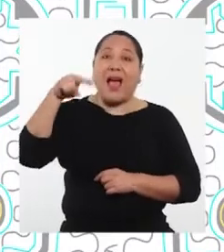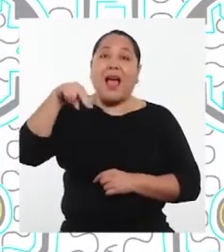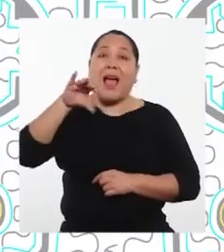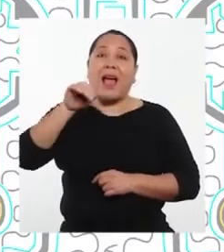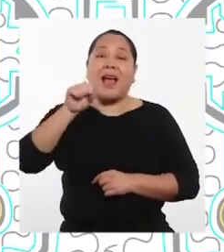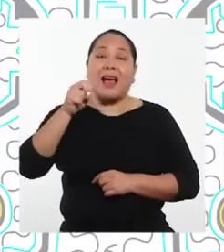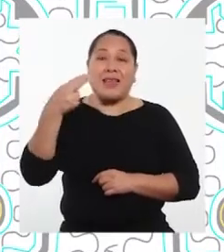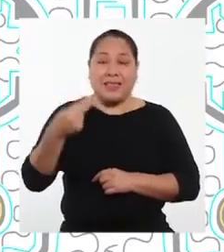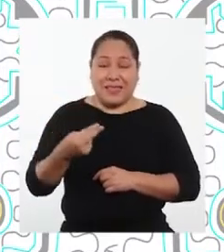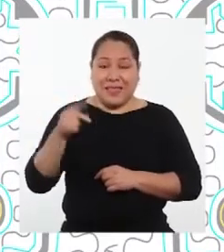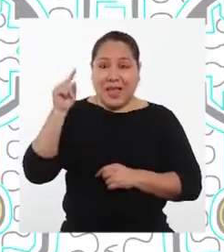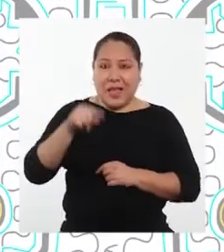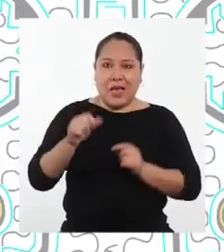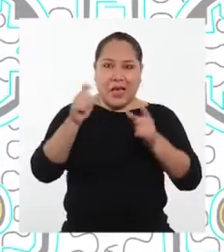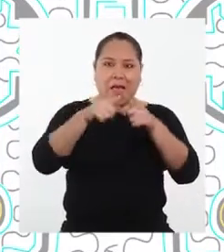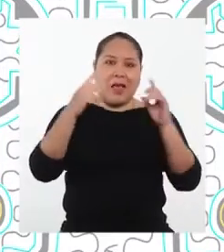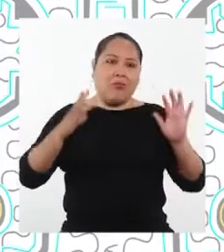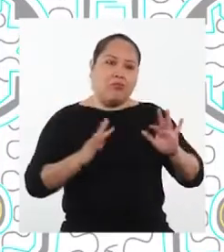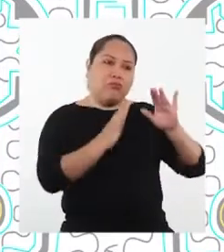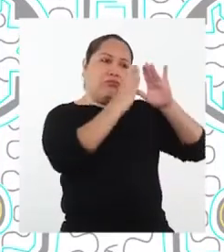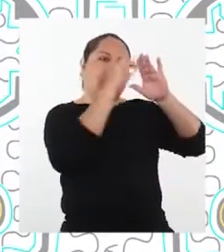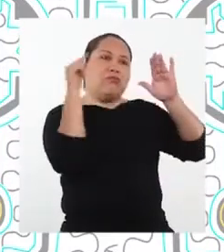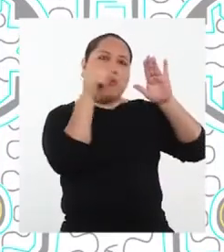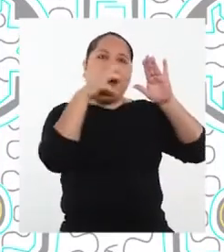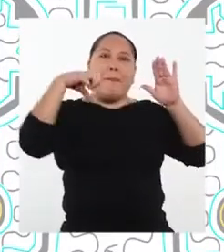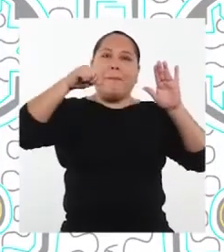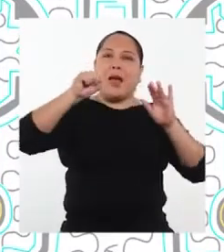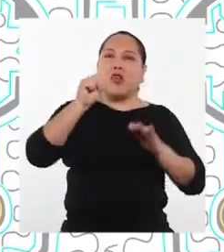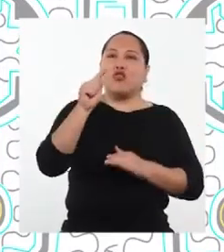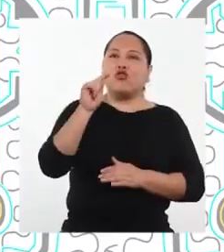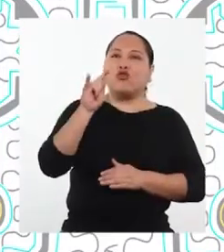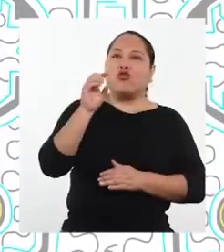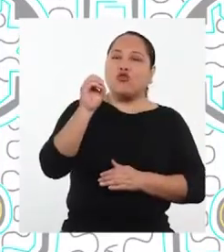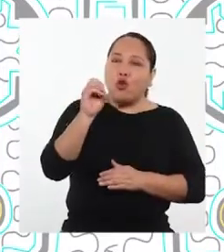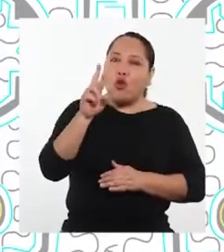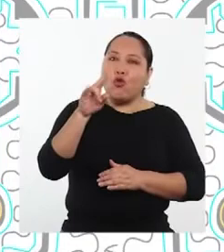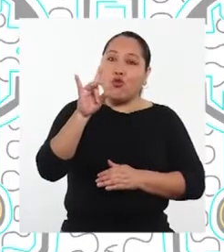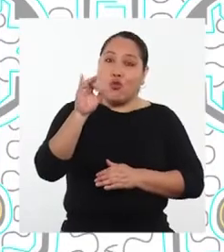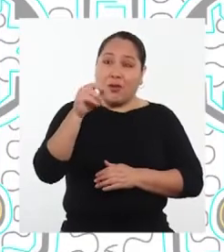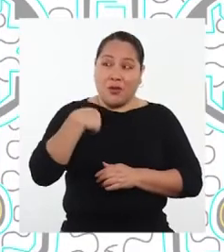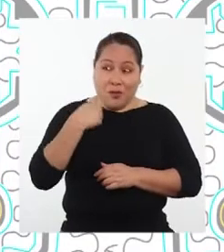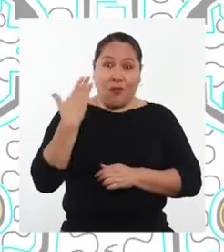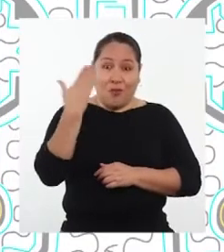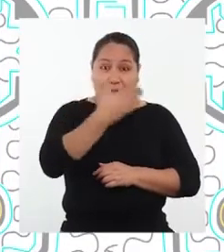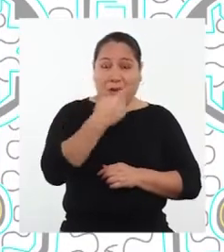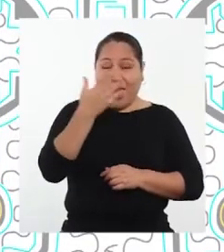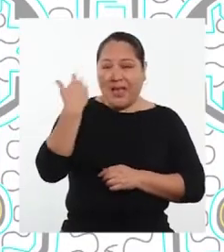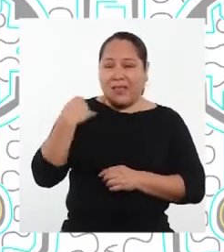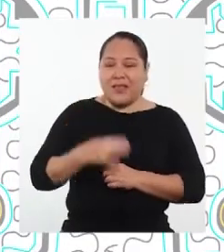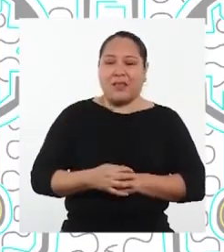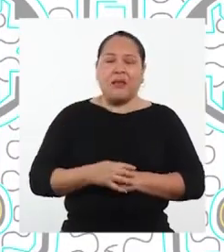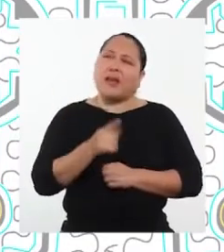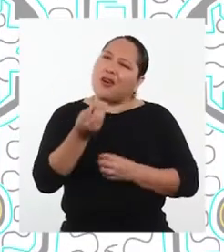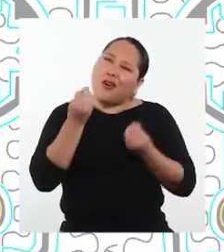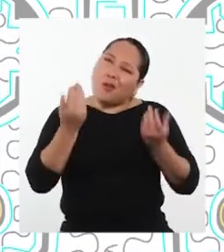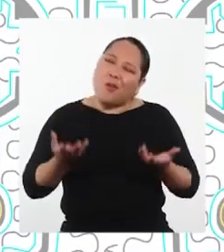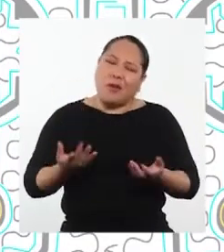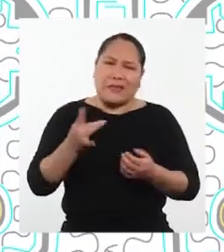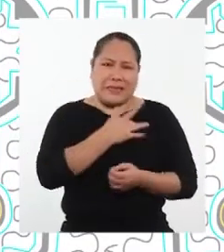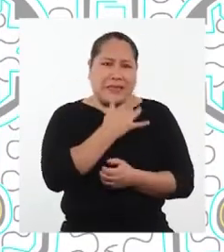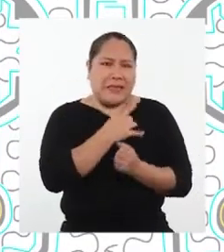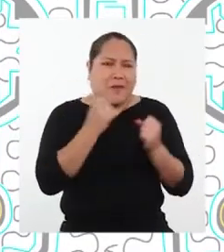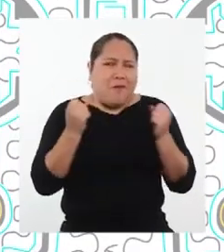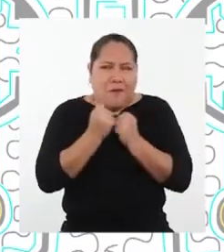ahí conocimos el gran glaciar de Pastor Uri. ¡Qué chévere! ¿Y qué tal? Seguro se sentía